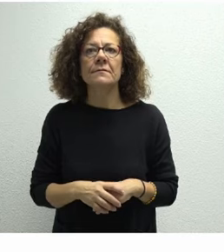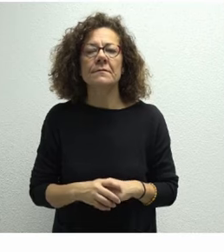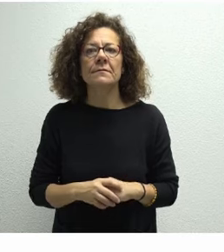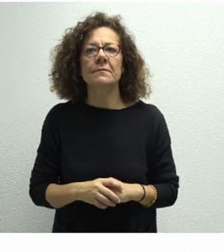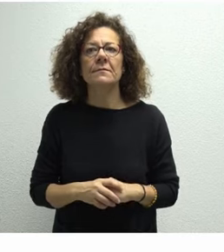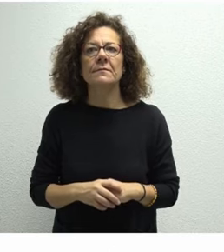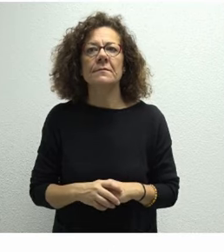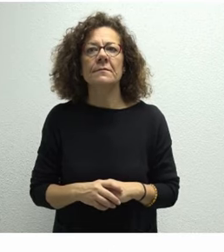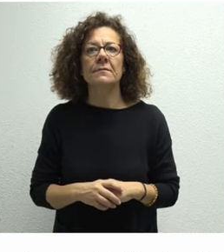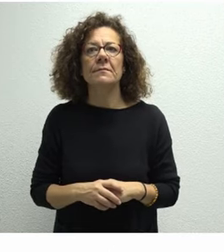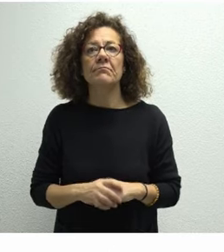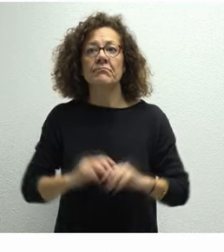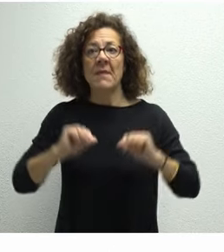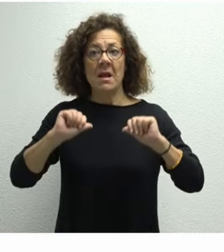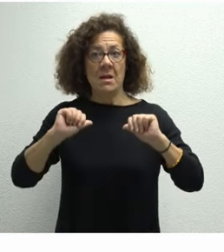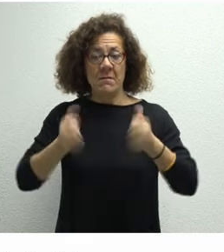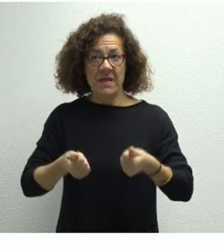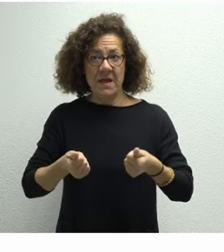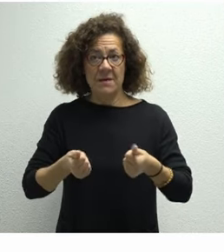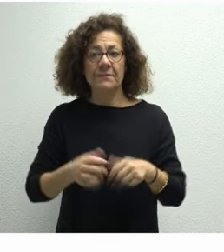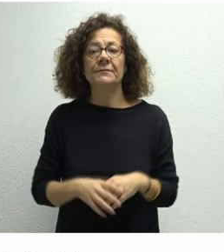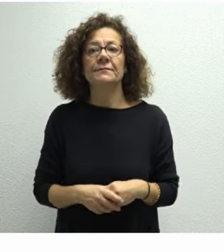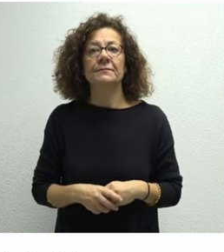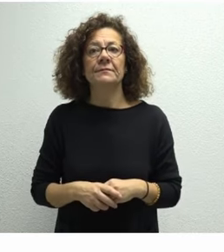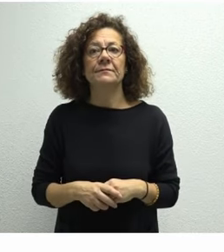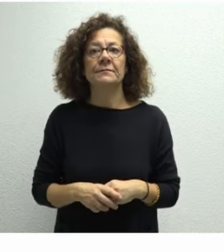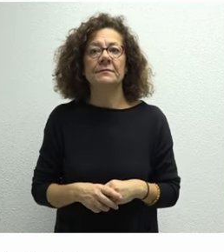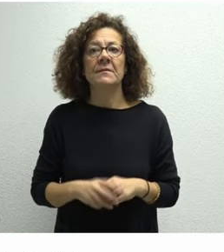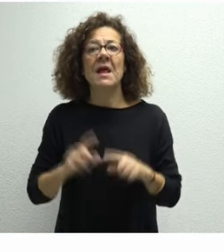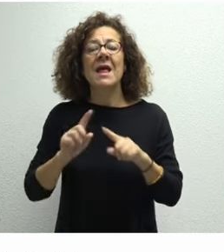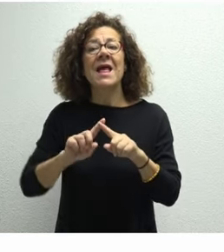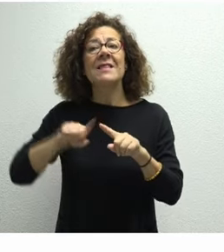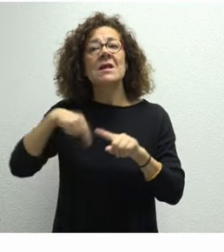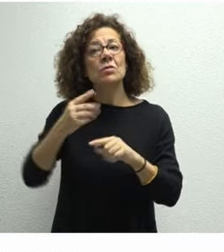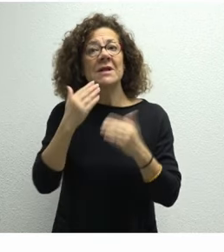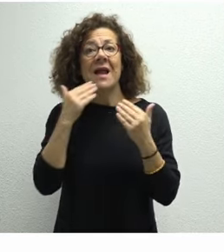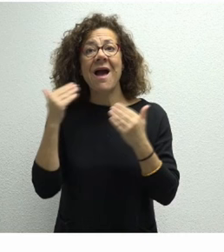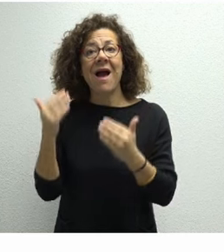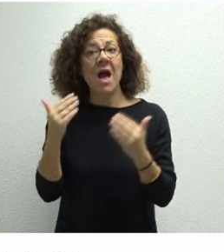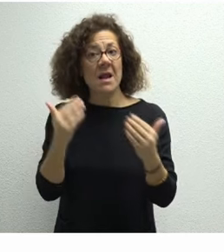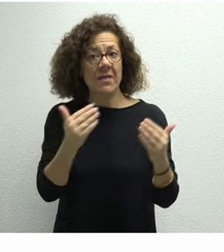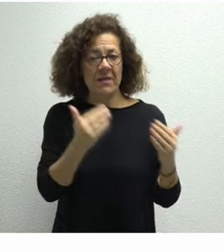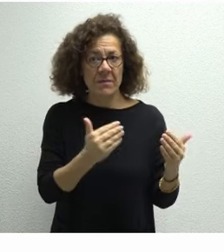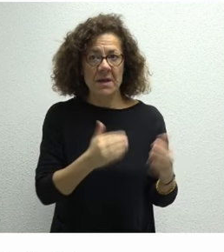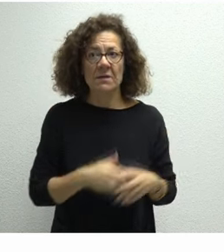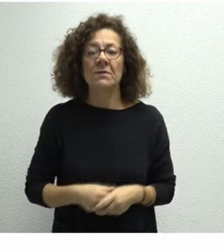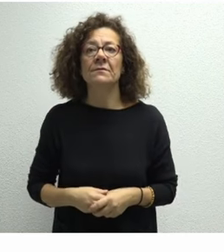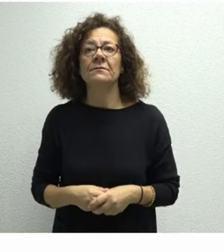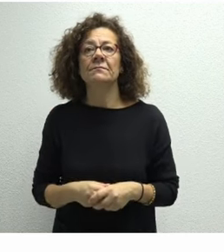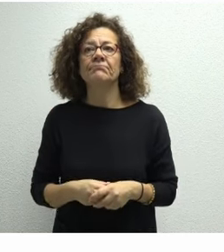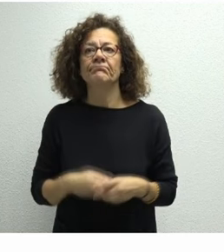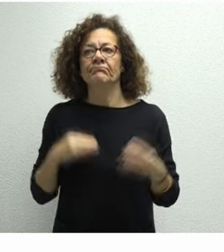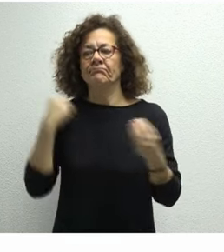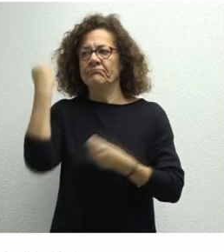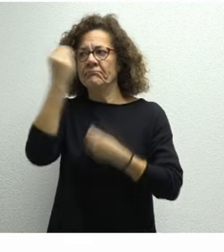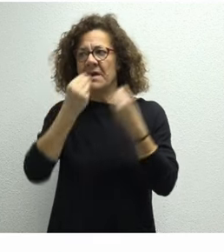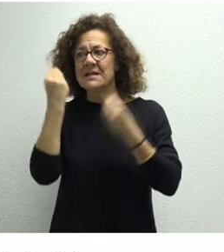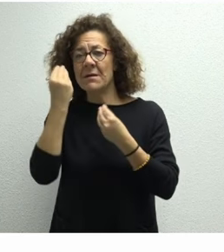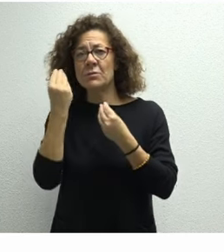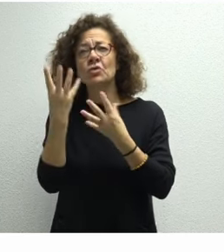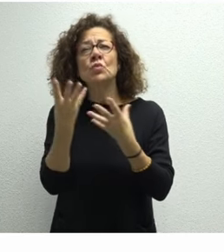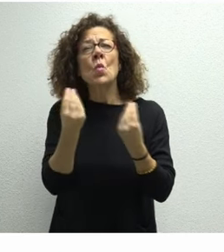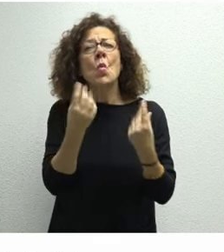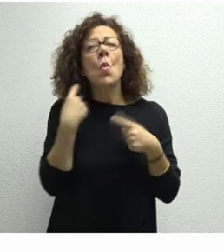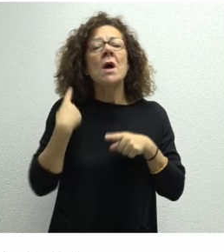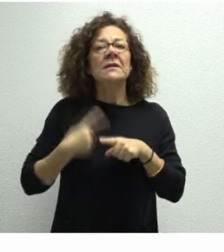bueno para empezar eh después del agradecimiento eh pensábamos la cantidad de